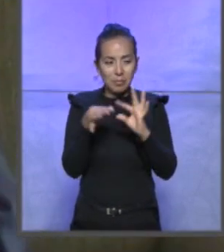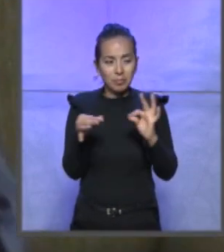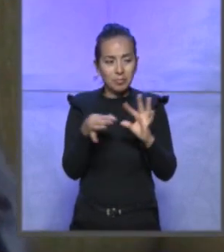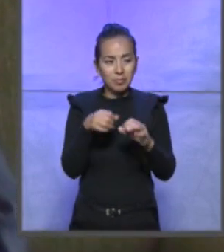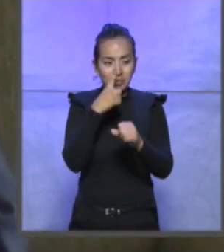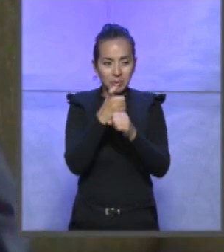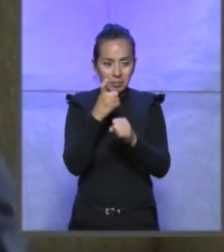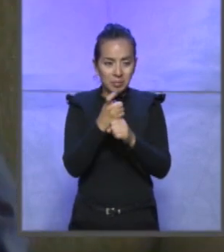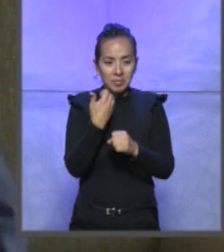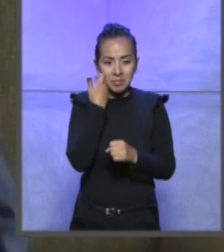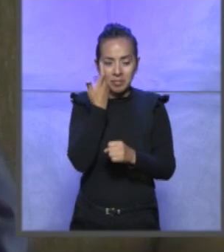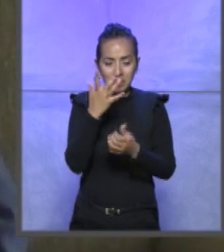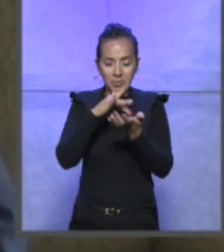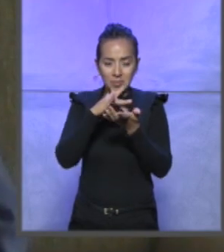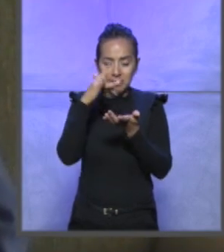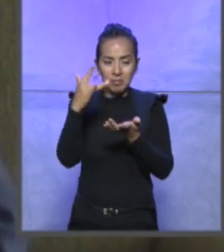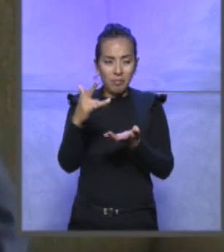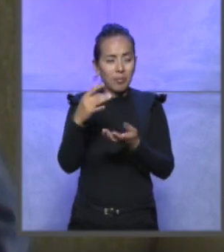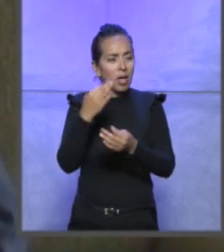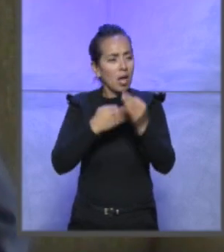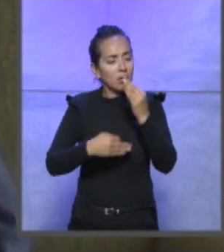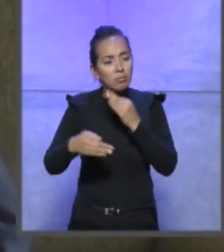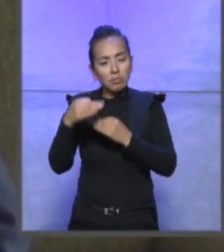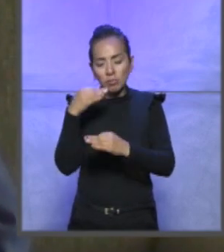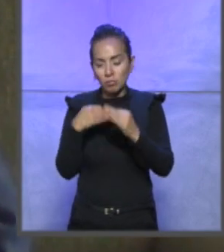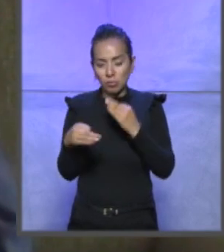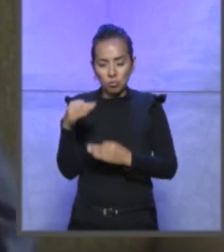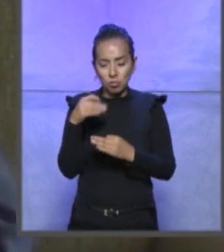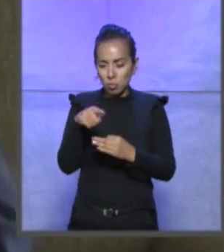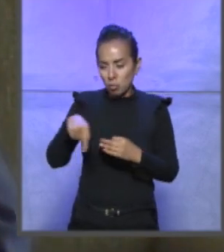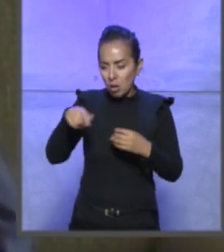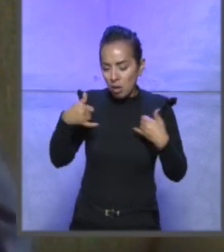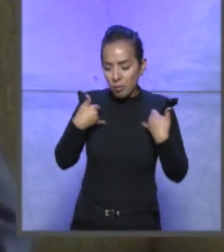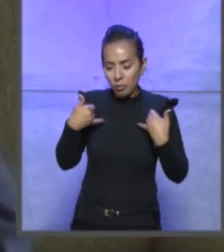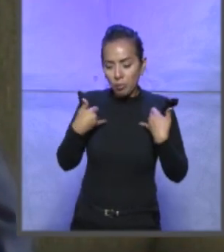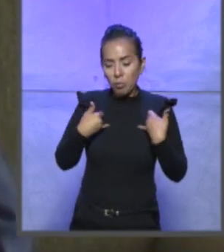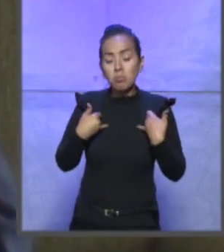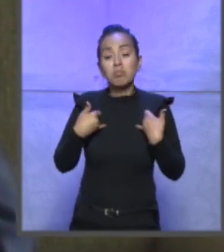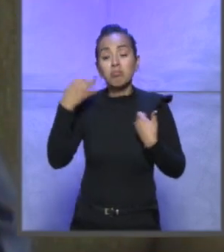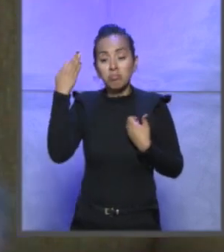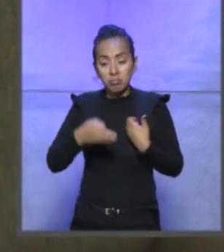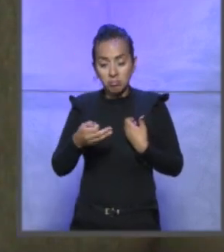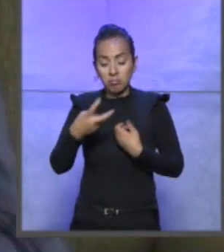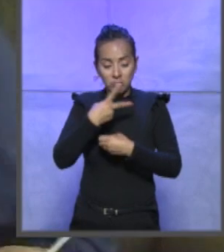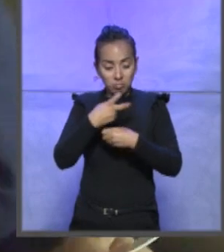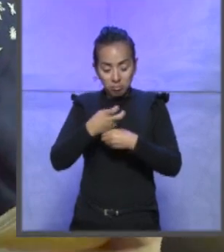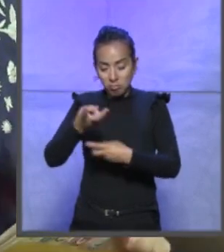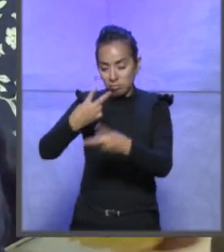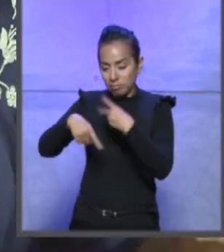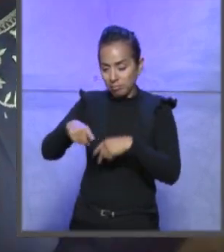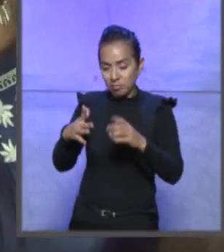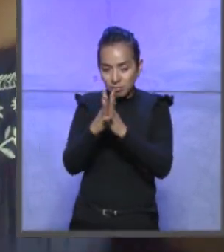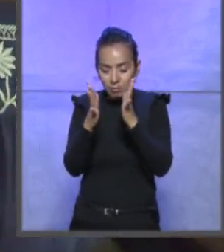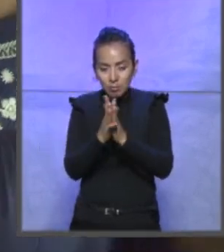mis cuatro minutos. Primero que nada, agradecerles de verdad a todos ustedes, jóvenes, por haber aceptado y venir